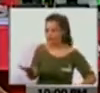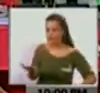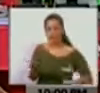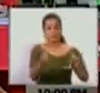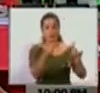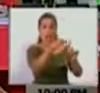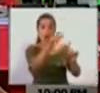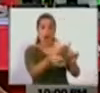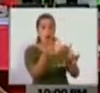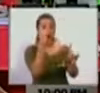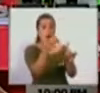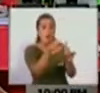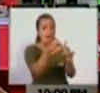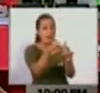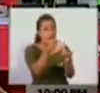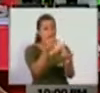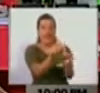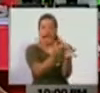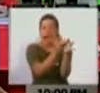amigo de Henry Ramos Alú.